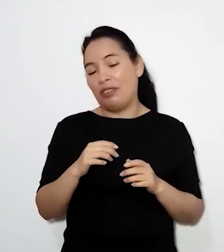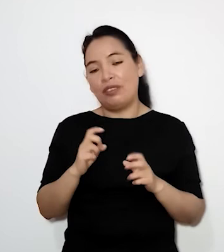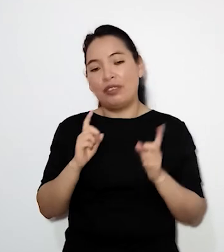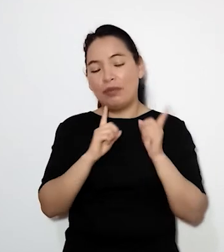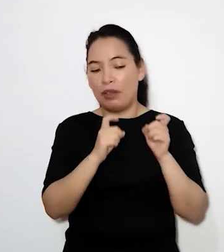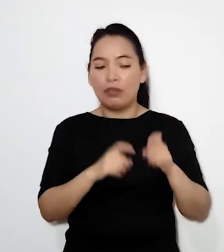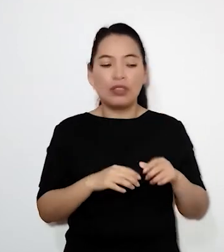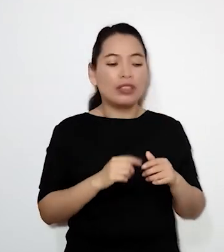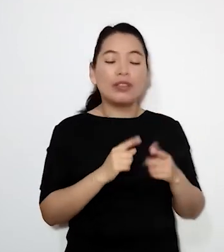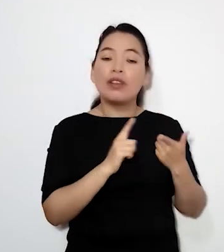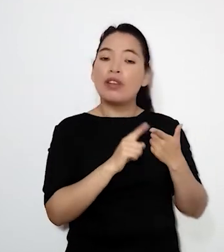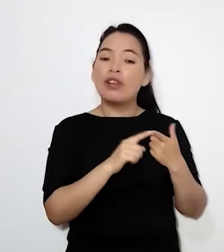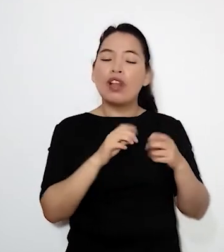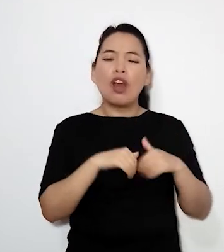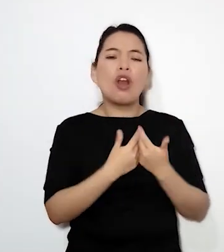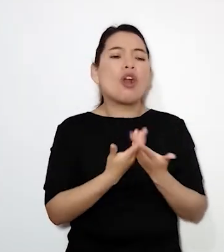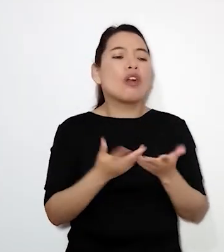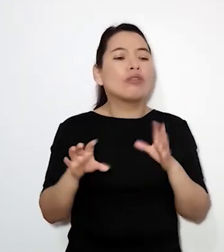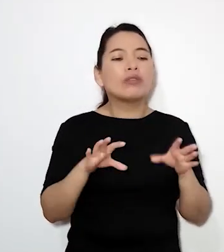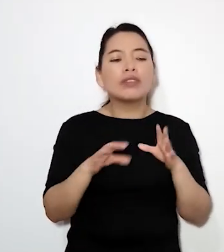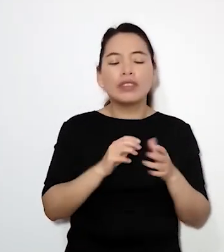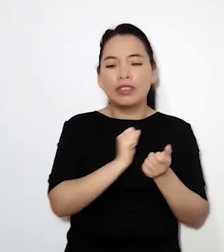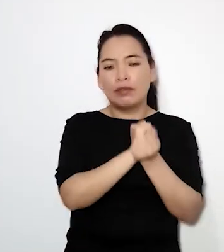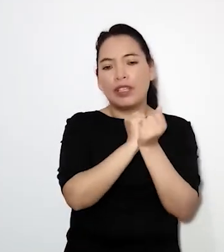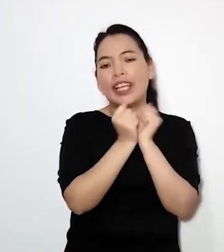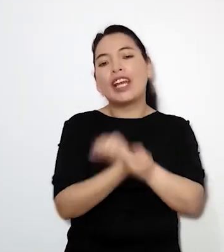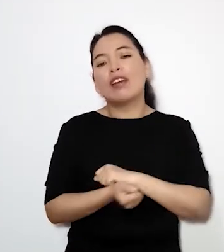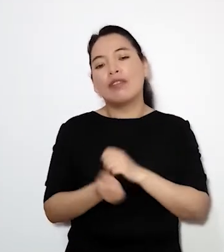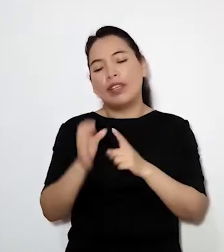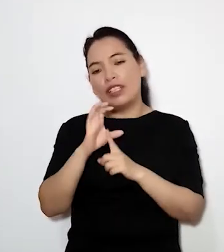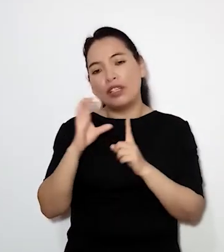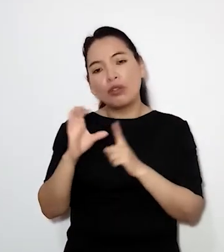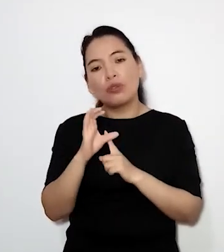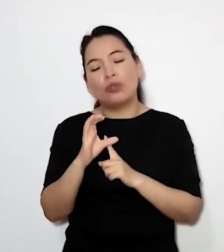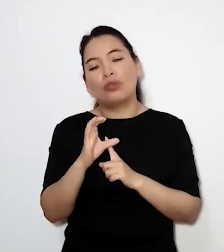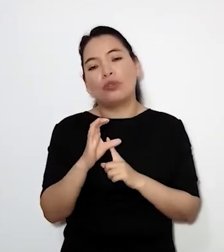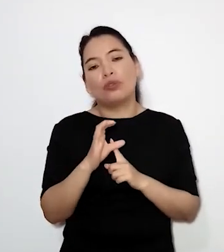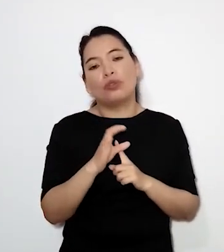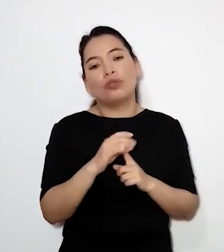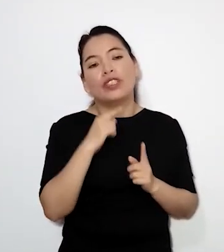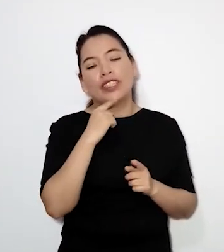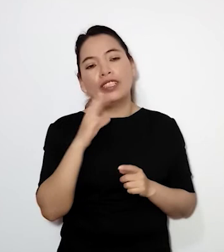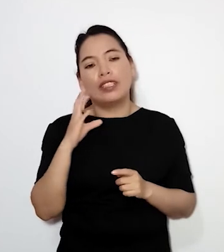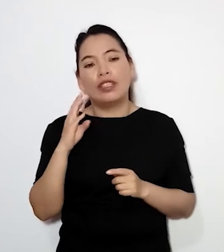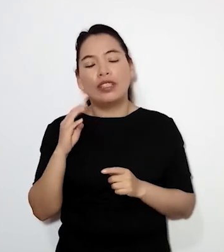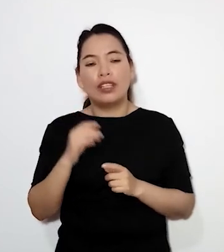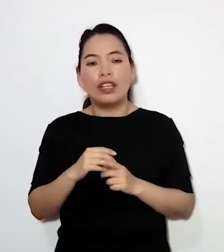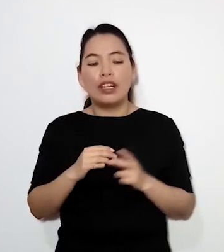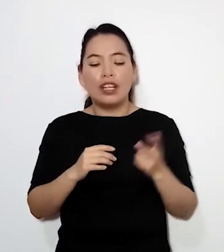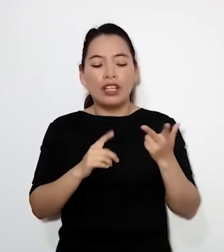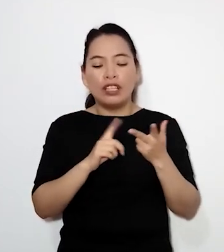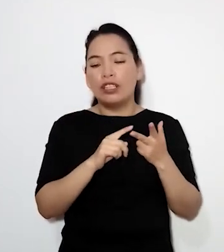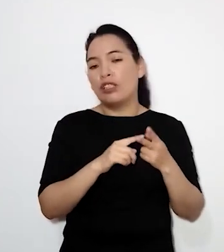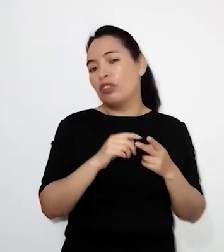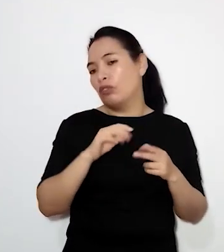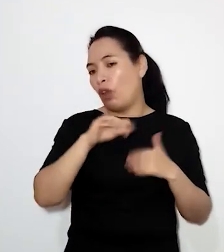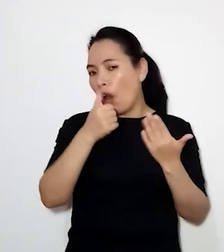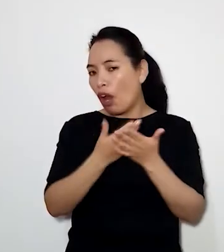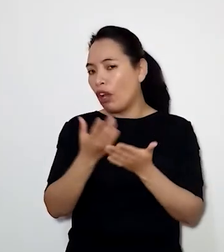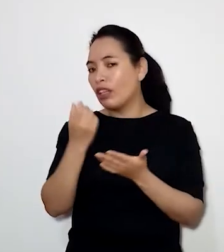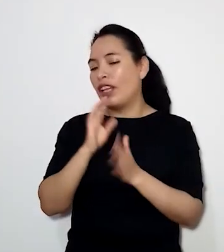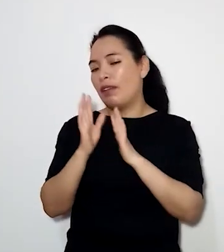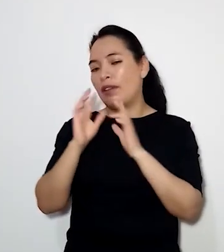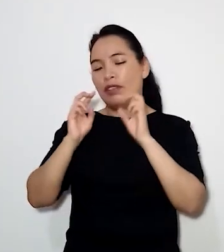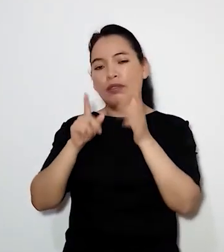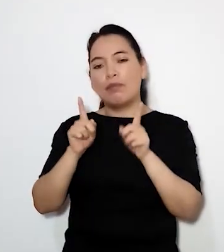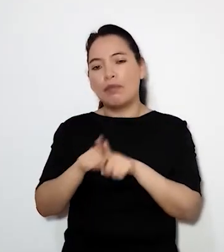las culturas. Esta es una pregunta de Maricruz. ¿Estamos hablando todas las personas de lo mismo cuando hablamos de inclusión?